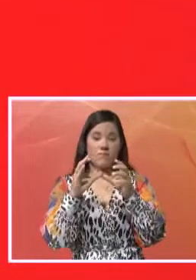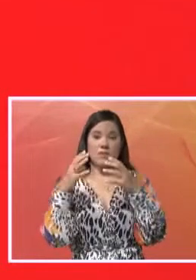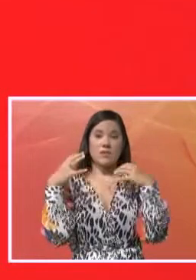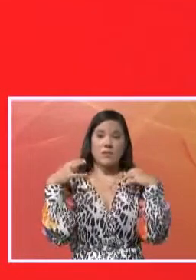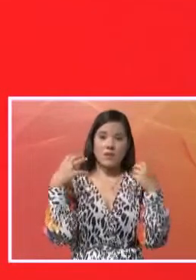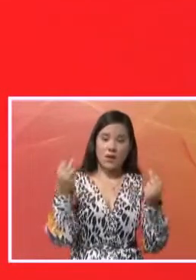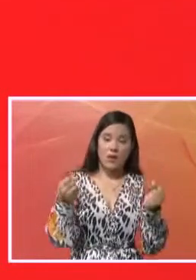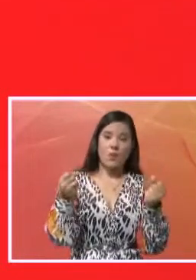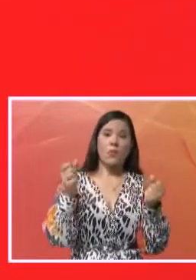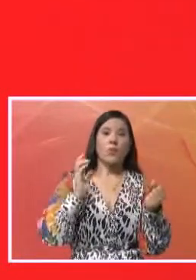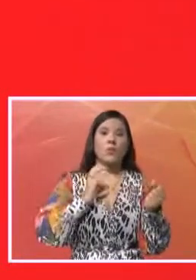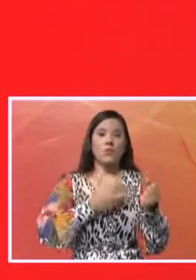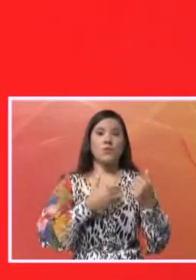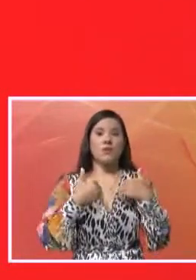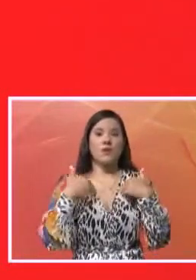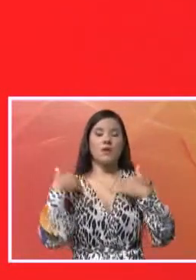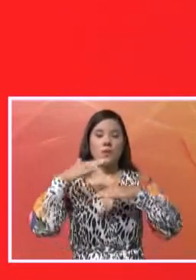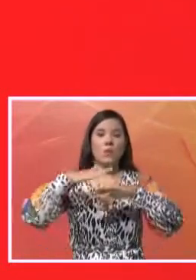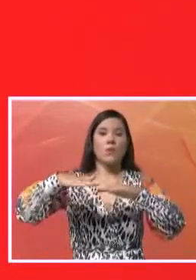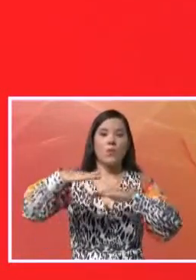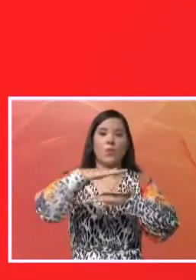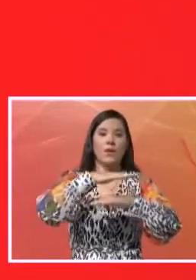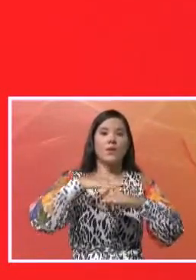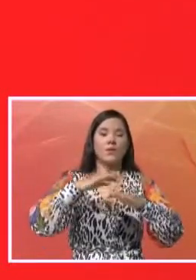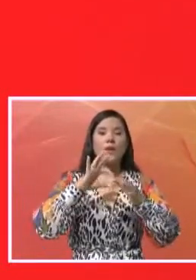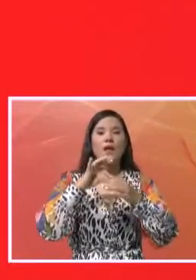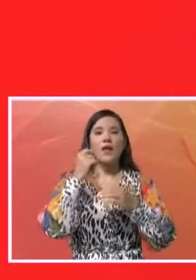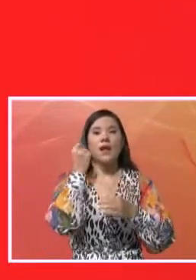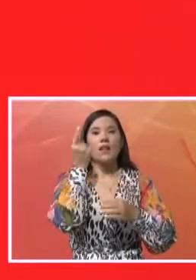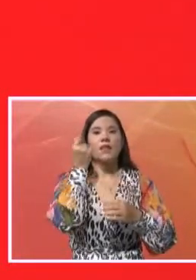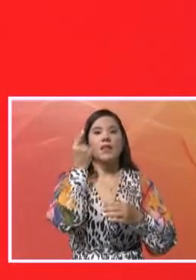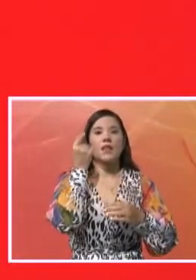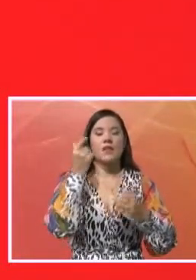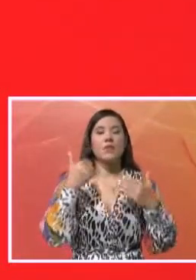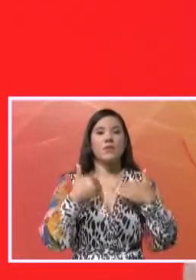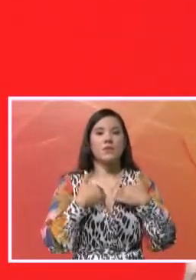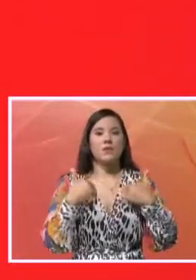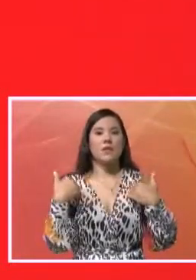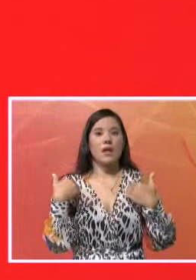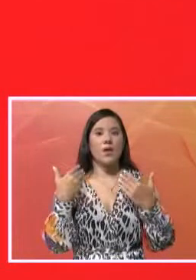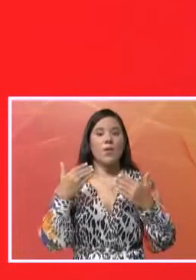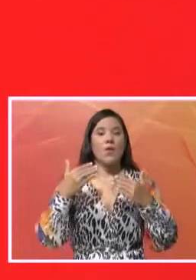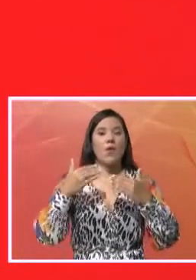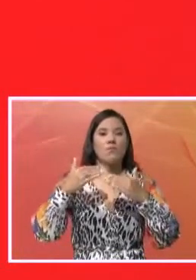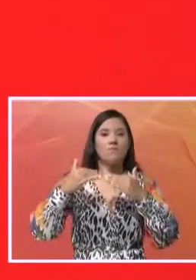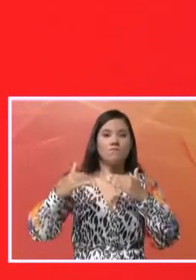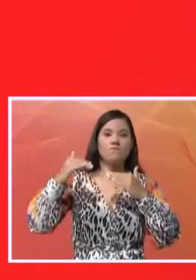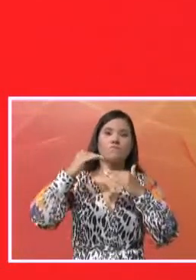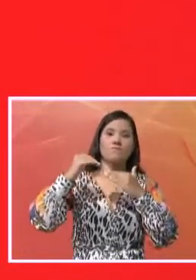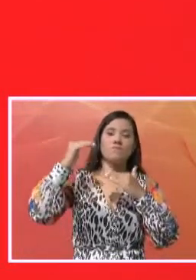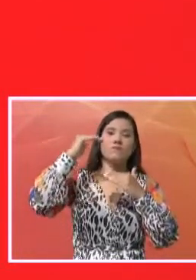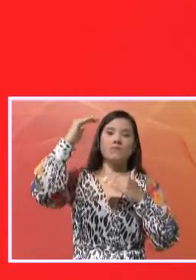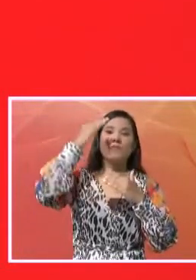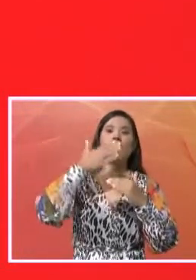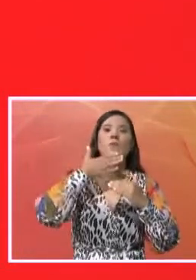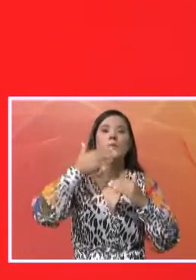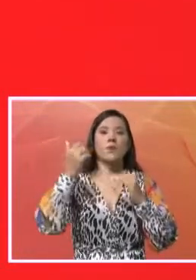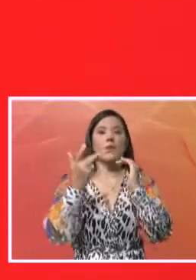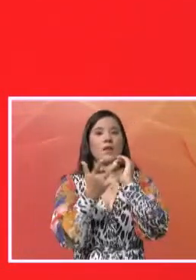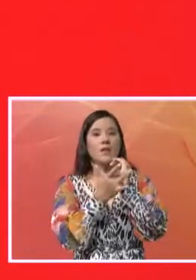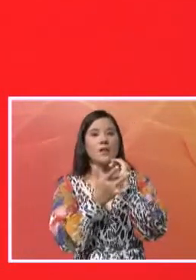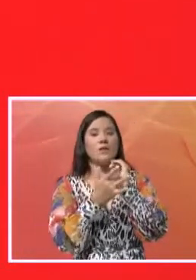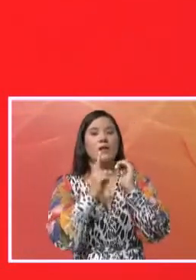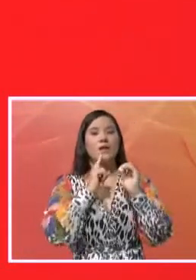pues estos no tienen una cobertura en el entendido de que ya tenemos que ir avanzando de acuerdo a las nuevas tecnologías y